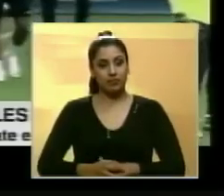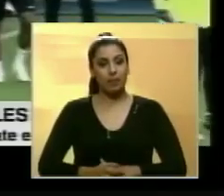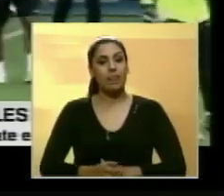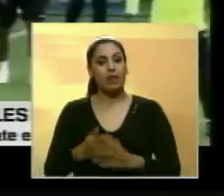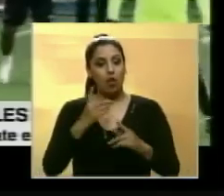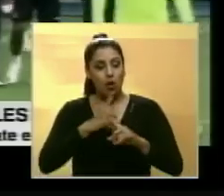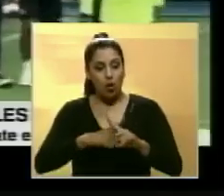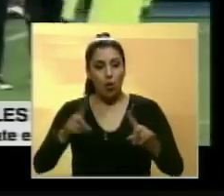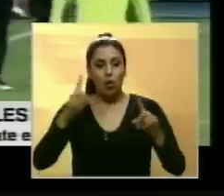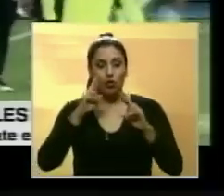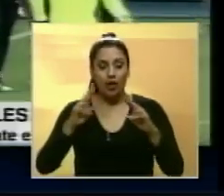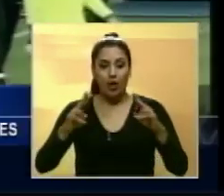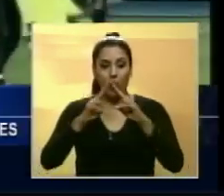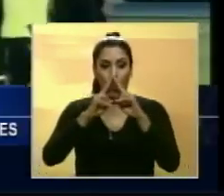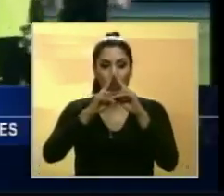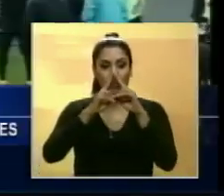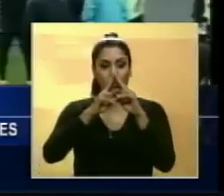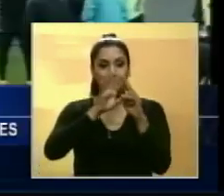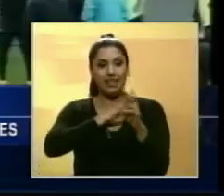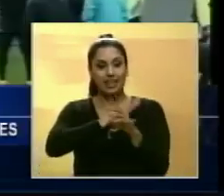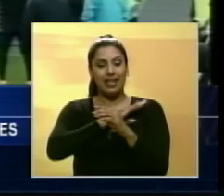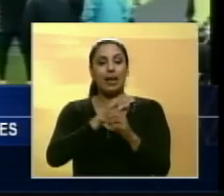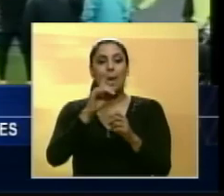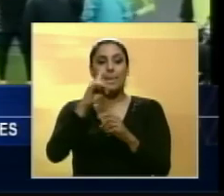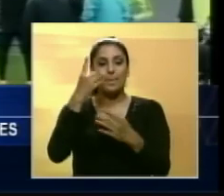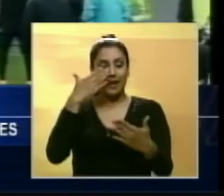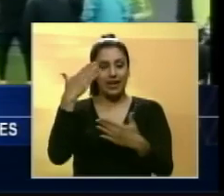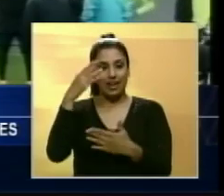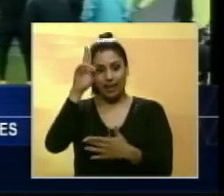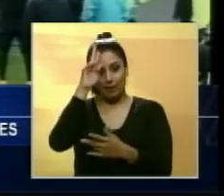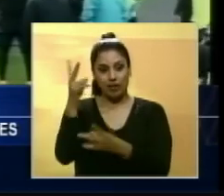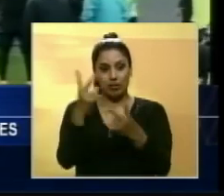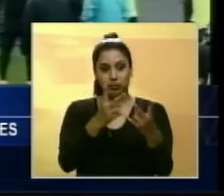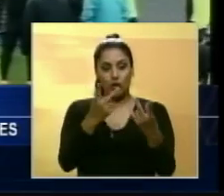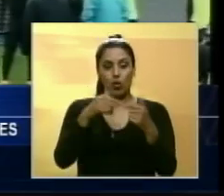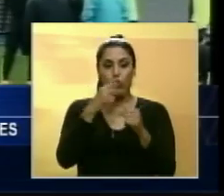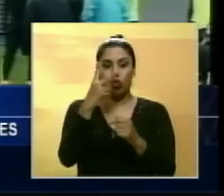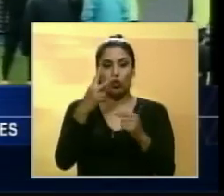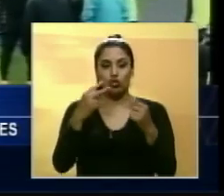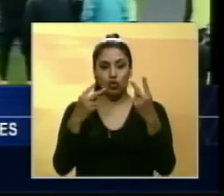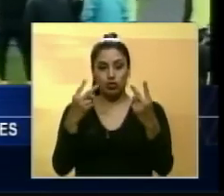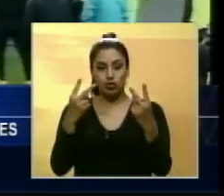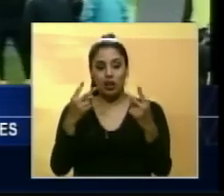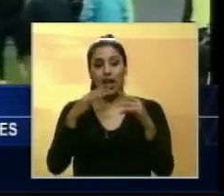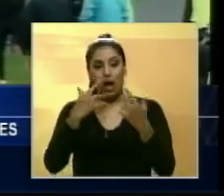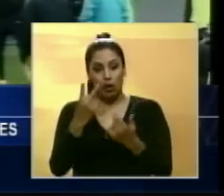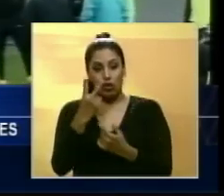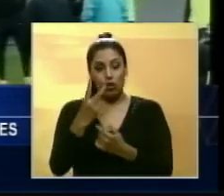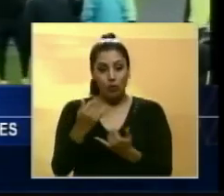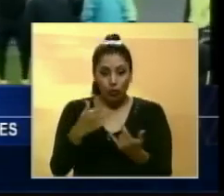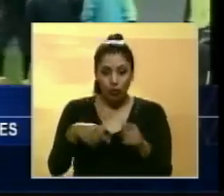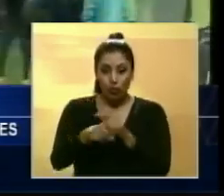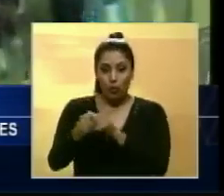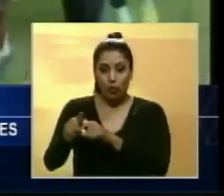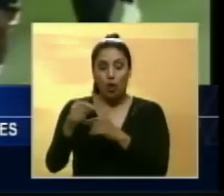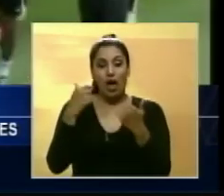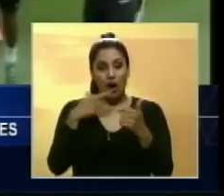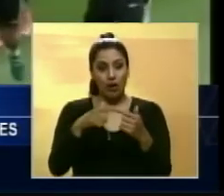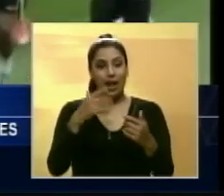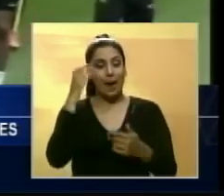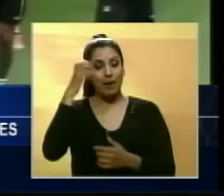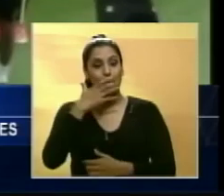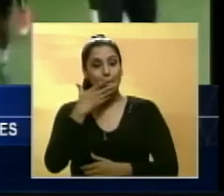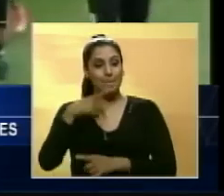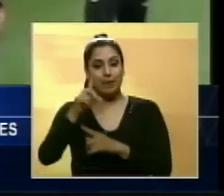En el otro encuentro de la jornada, el Manchester City recibe el Paris Saint-Germain tras el empate a 2 goles en la ida. Ambos equipos buscan estar entre los 4 mejores de Europa